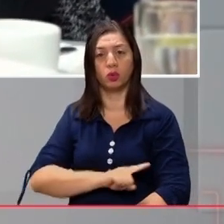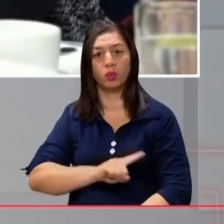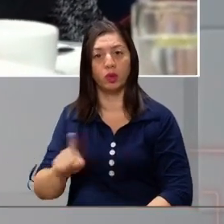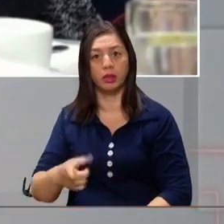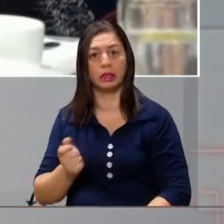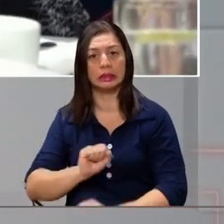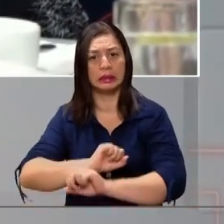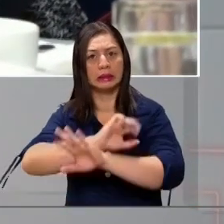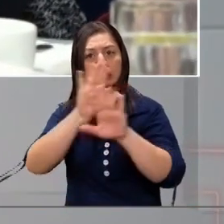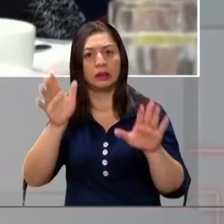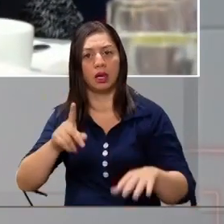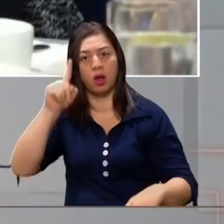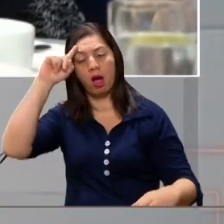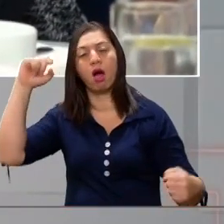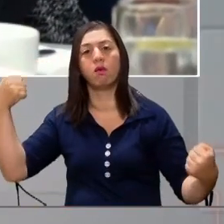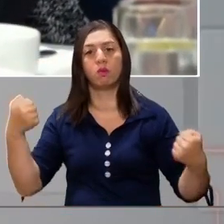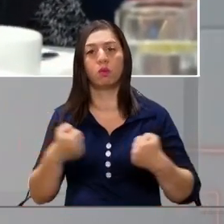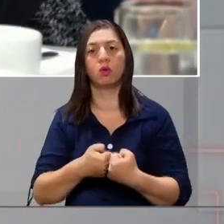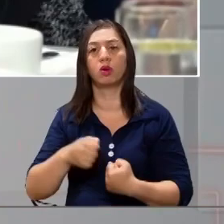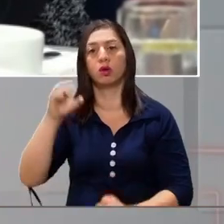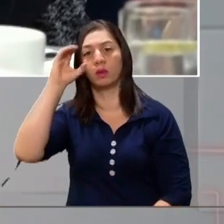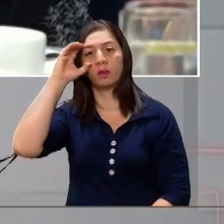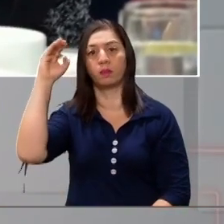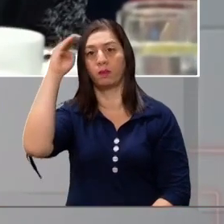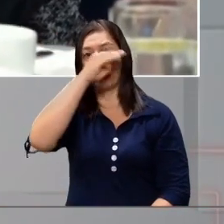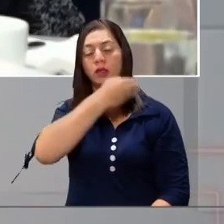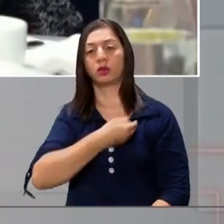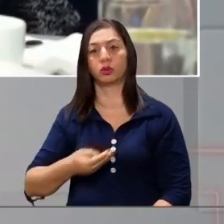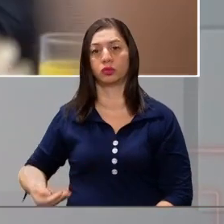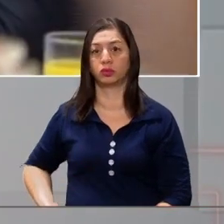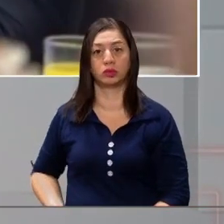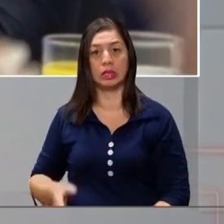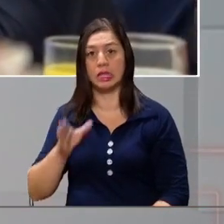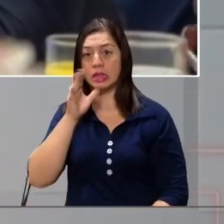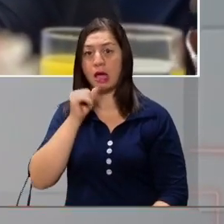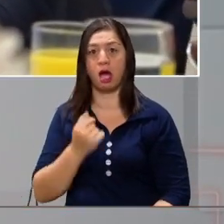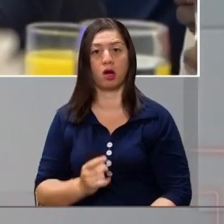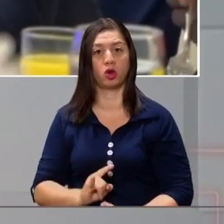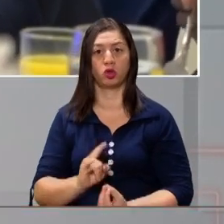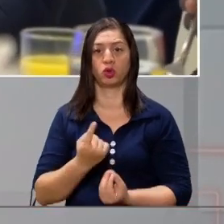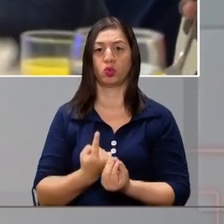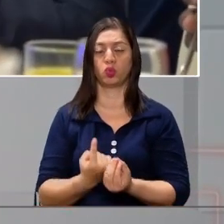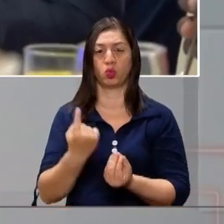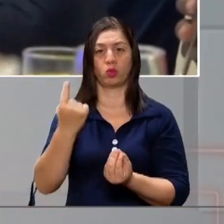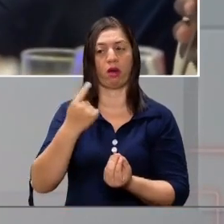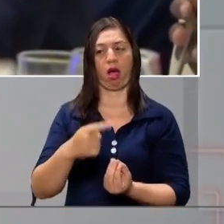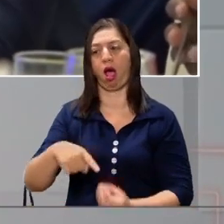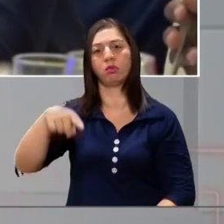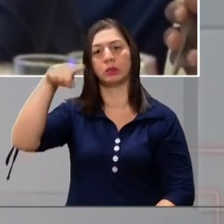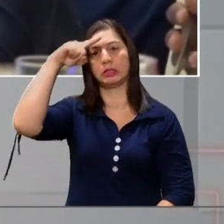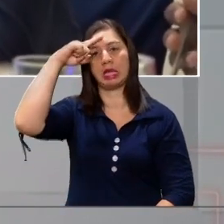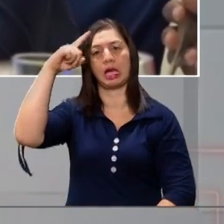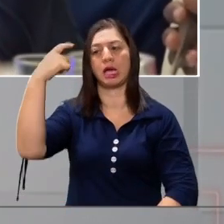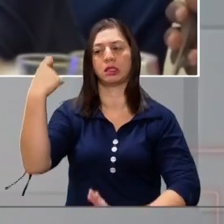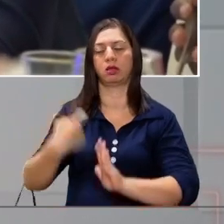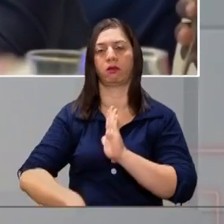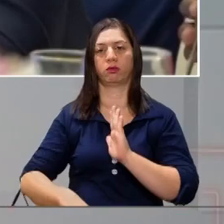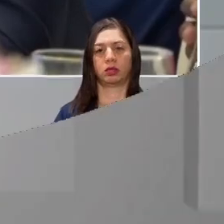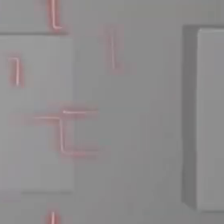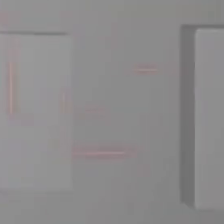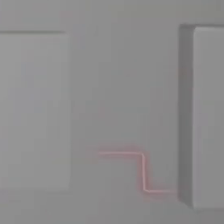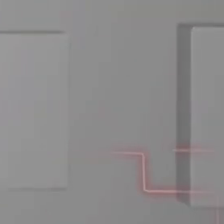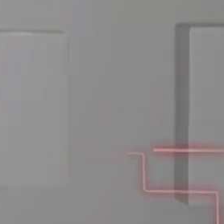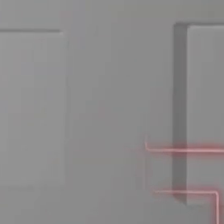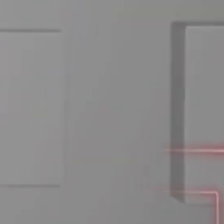debe cumplir con lo pactado con el presidente Gustavo Petro. De lo contrario, el partido votará de manera negativa la reforma a la salud.